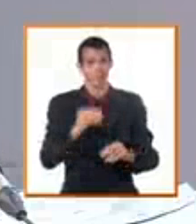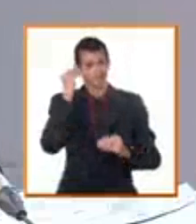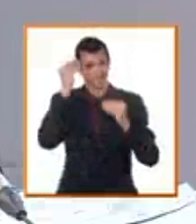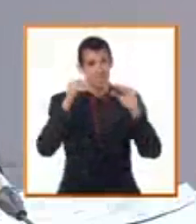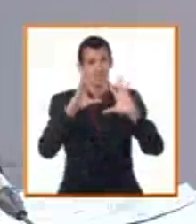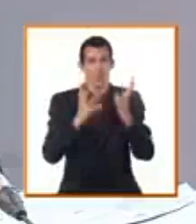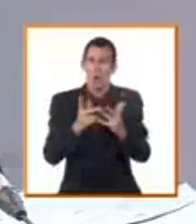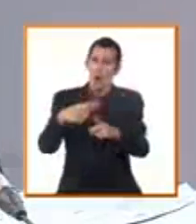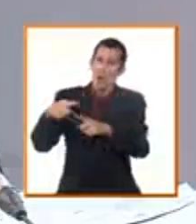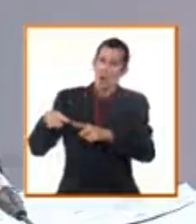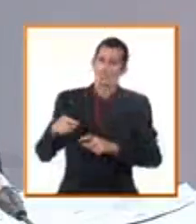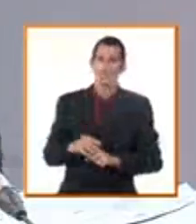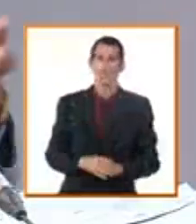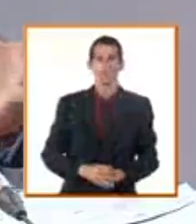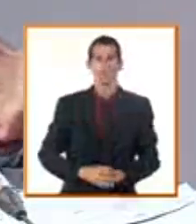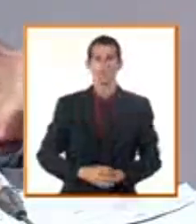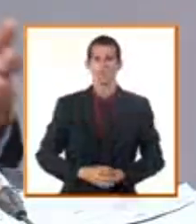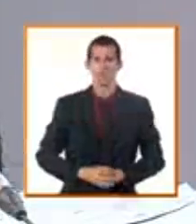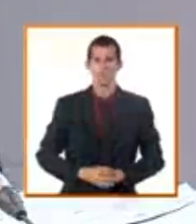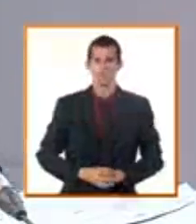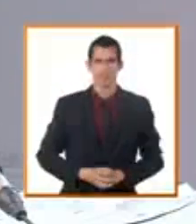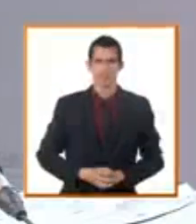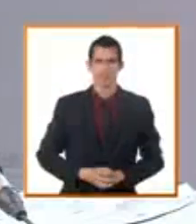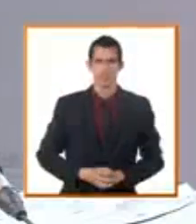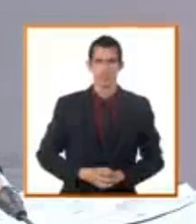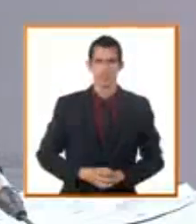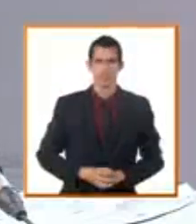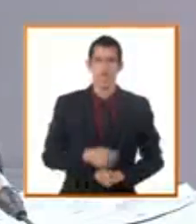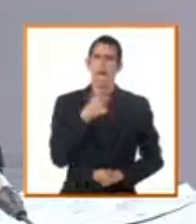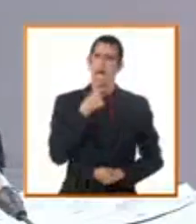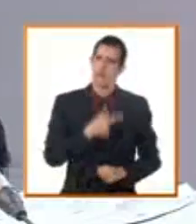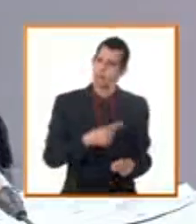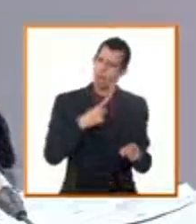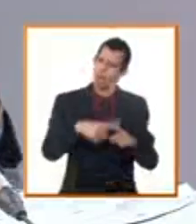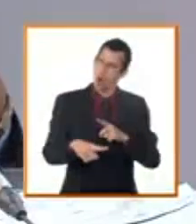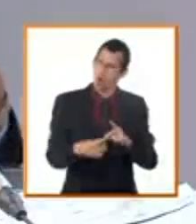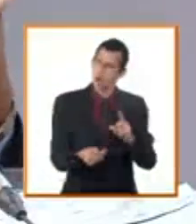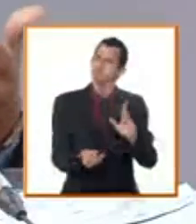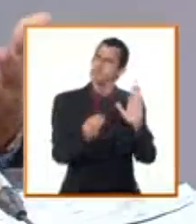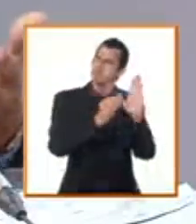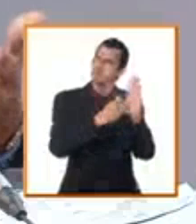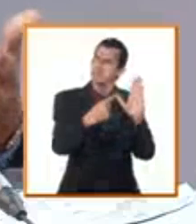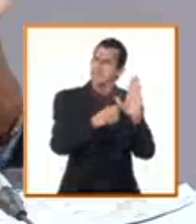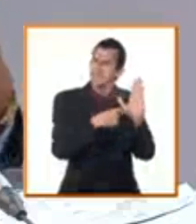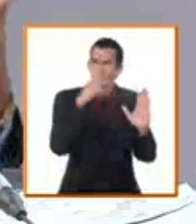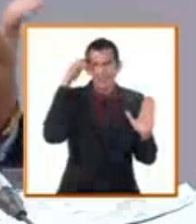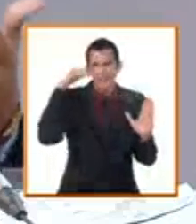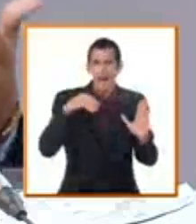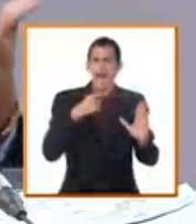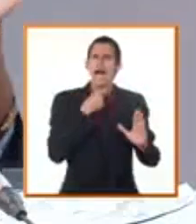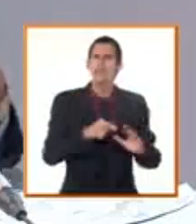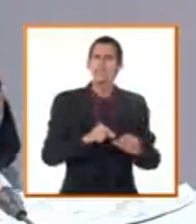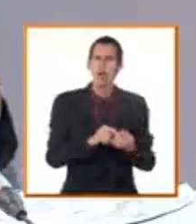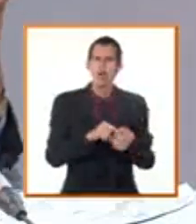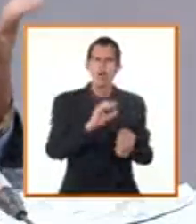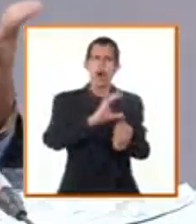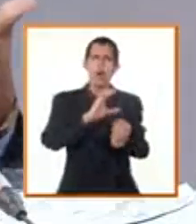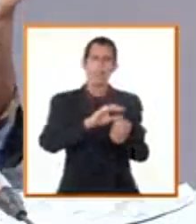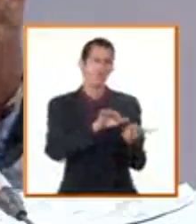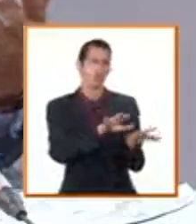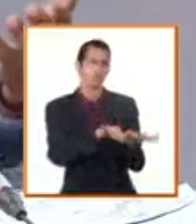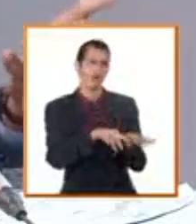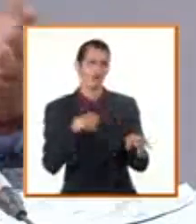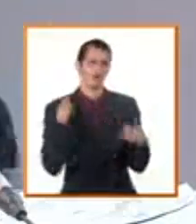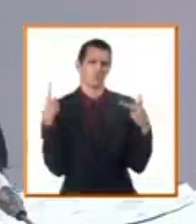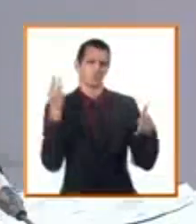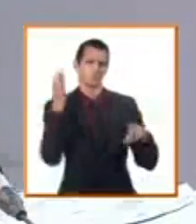Últimamente delitos asociados a la ciberdelincuencia. Hoy Naciones Unidas se proyecta para una convención que tenga en